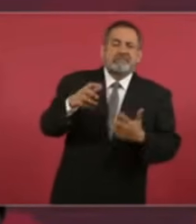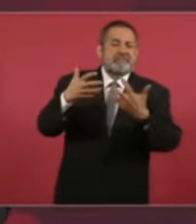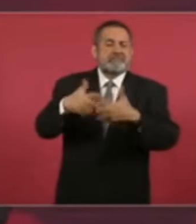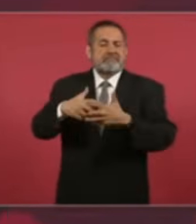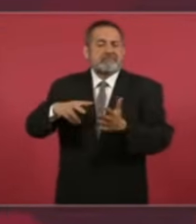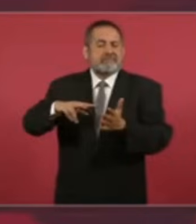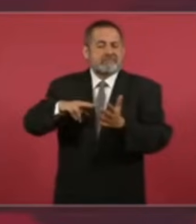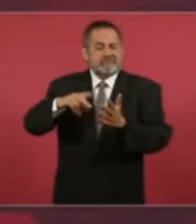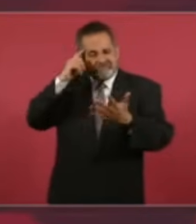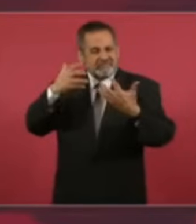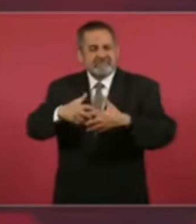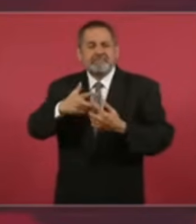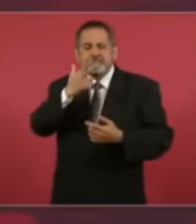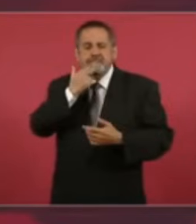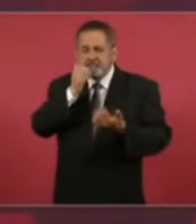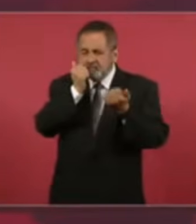azucareros,